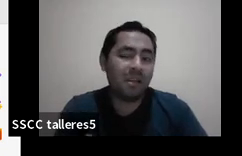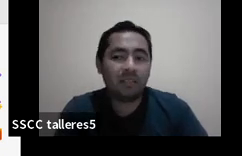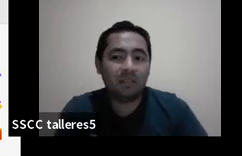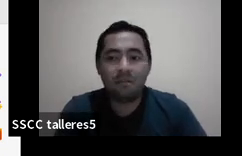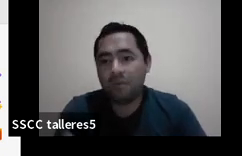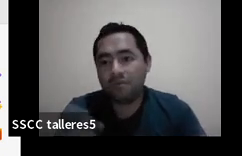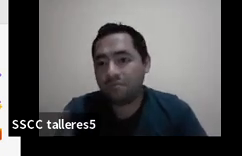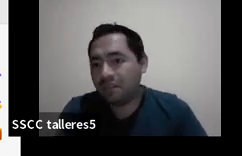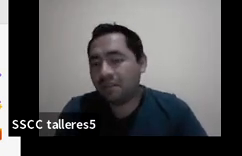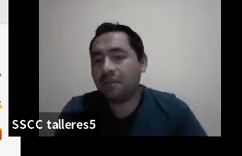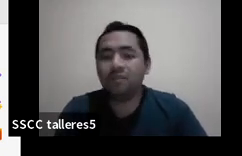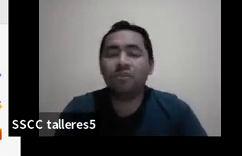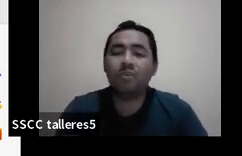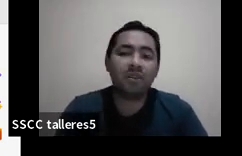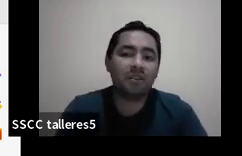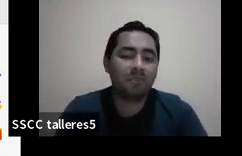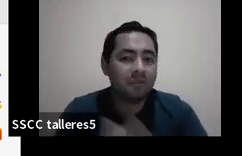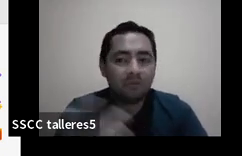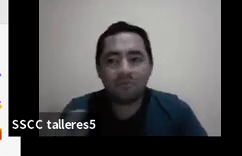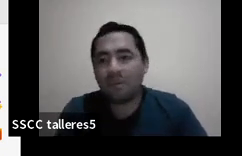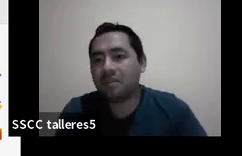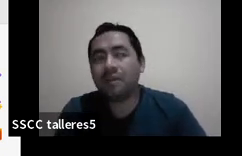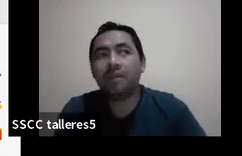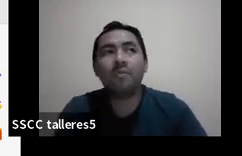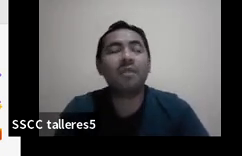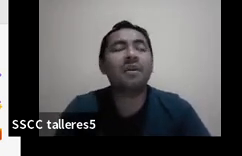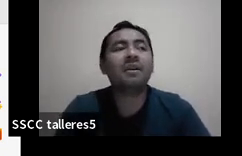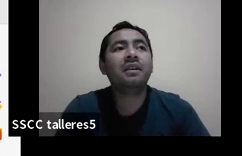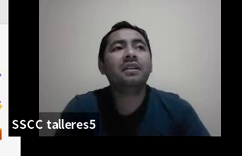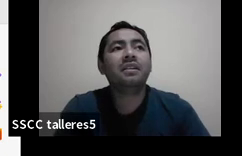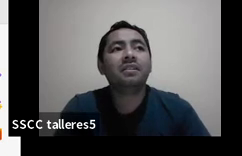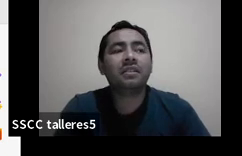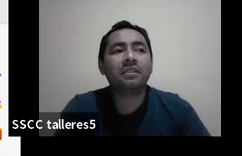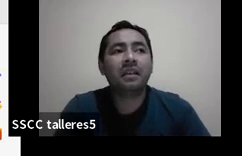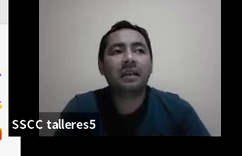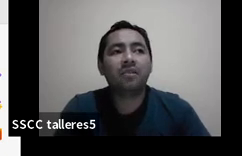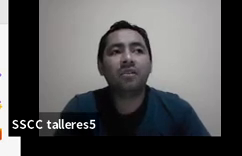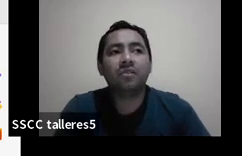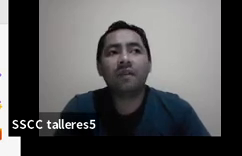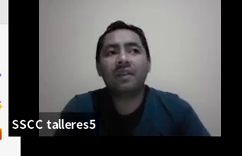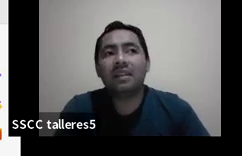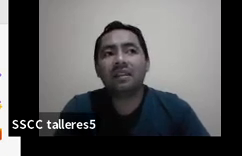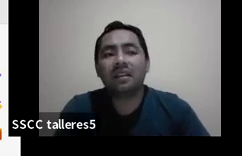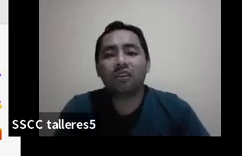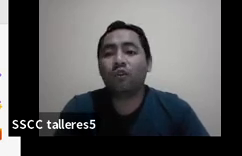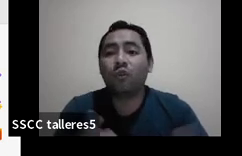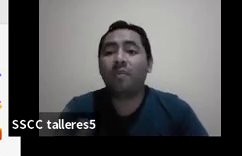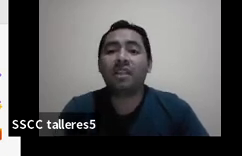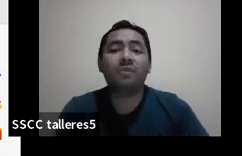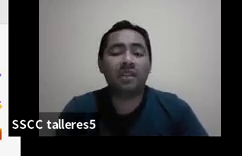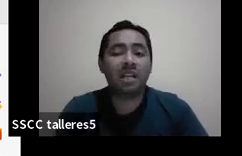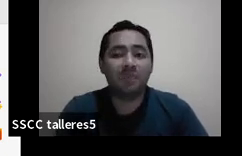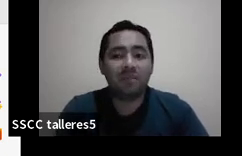labios. Si puedes hacerlo, pues está bien. Si no lo puedes hacer, pues también está bien, no hay problema. Entonces, no es una habilidad que